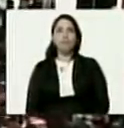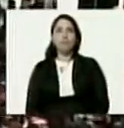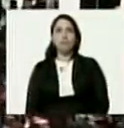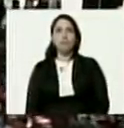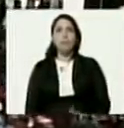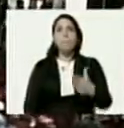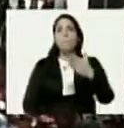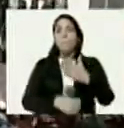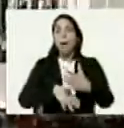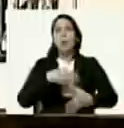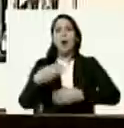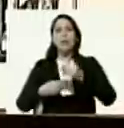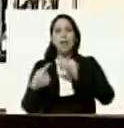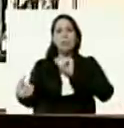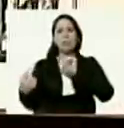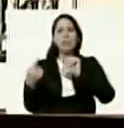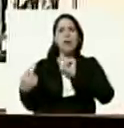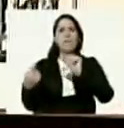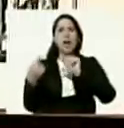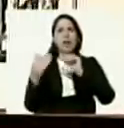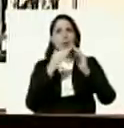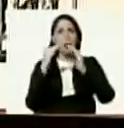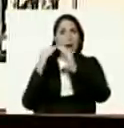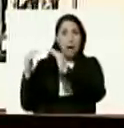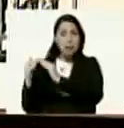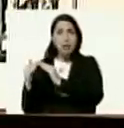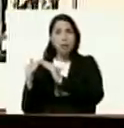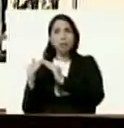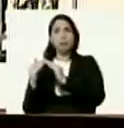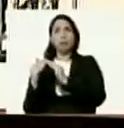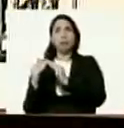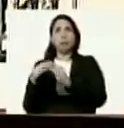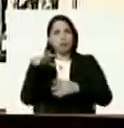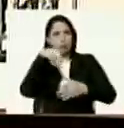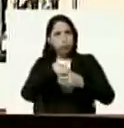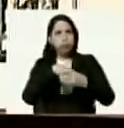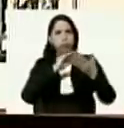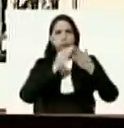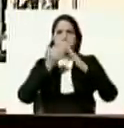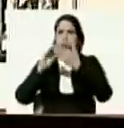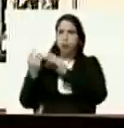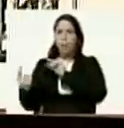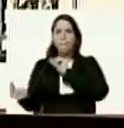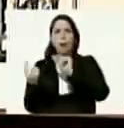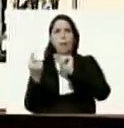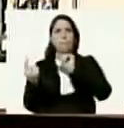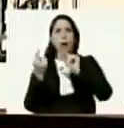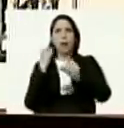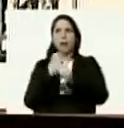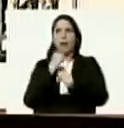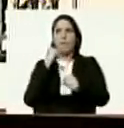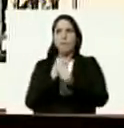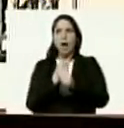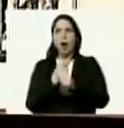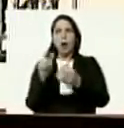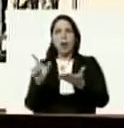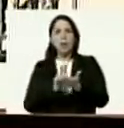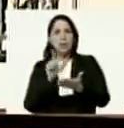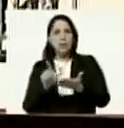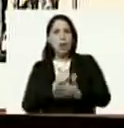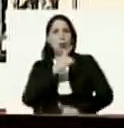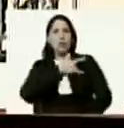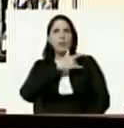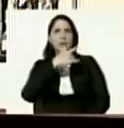Vamos a hacer este debate en el hogar, en la casa, en la comunidad, en el trabajo, en el liceo, en la